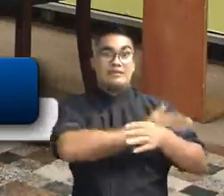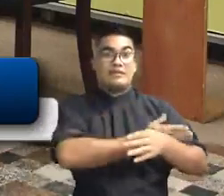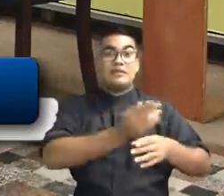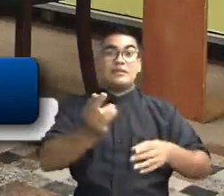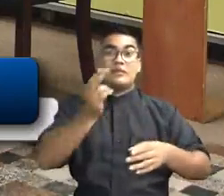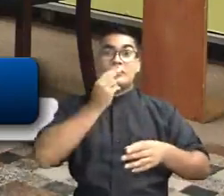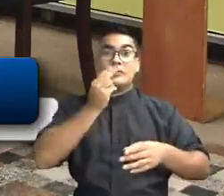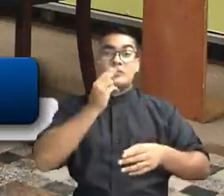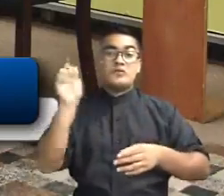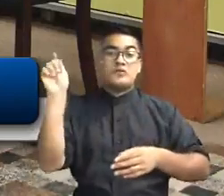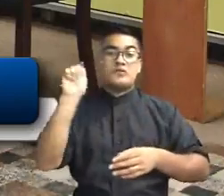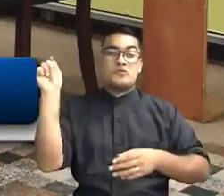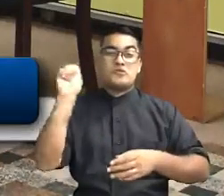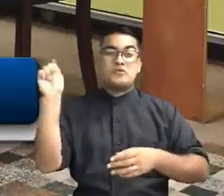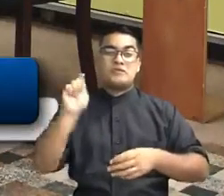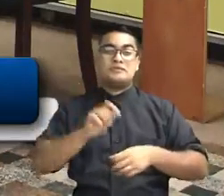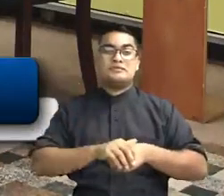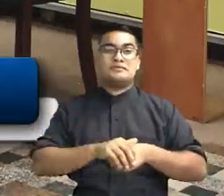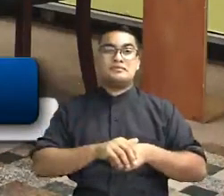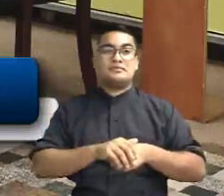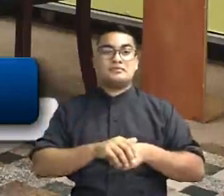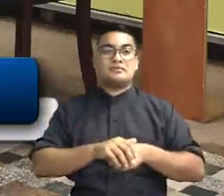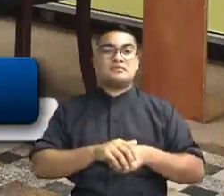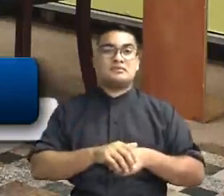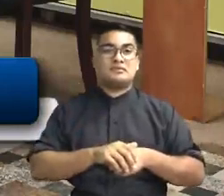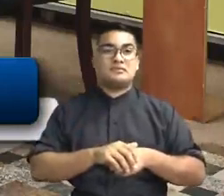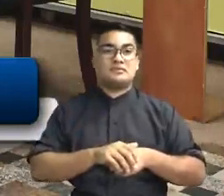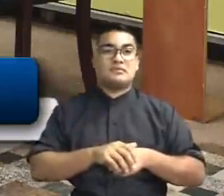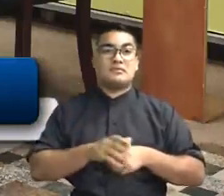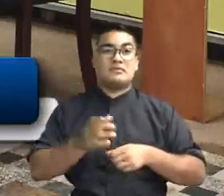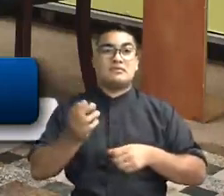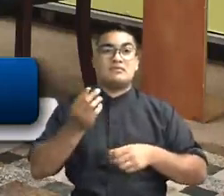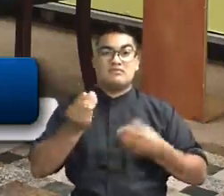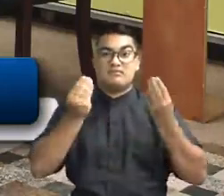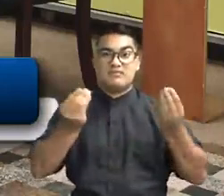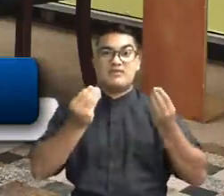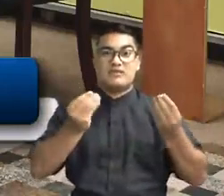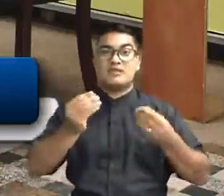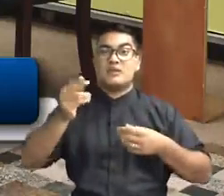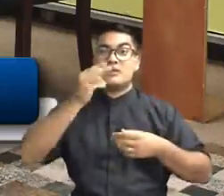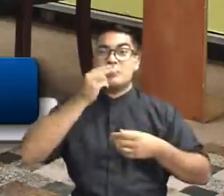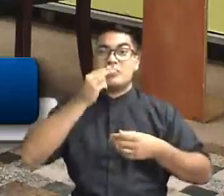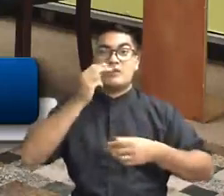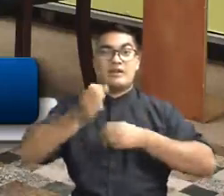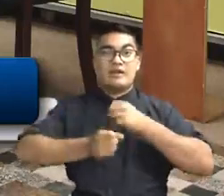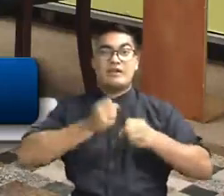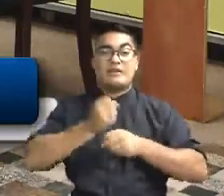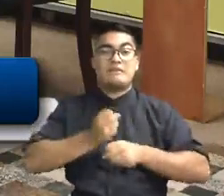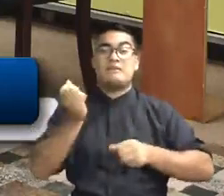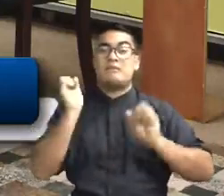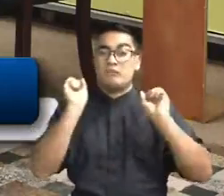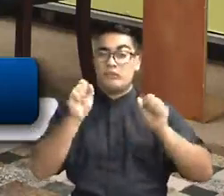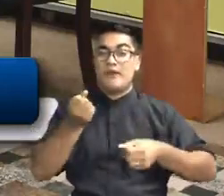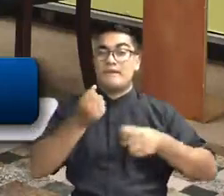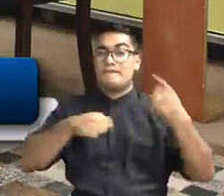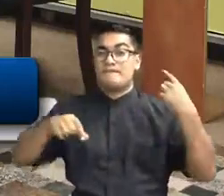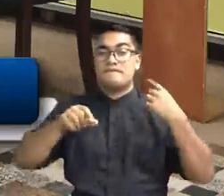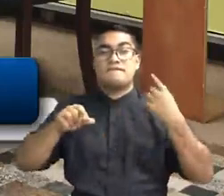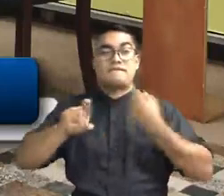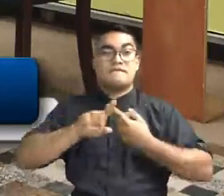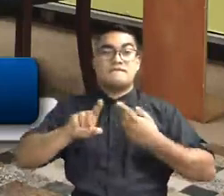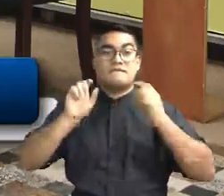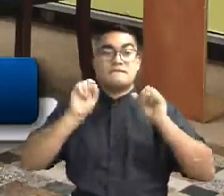por mucho tiempo. Entre más cajetillas de cigarro se consuman anualmente, tenemos mayor riesgo de